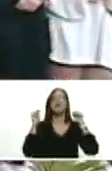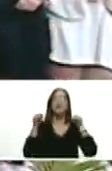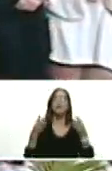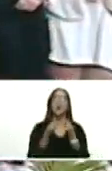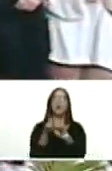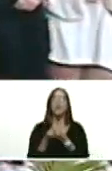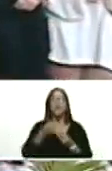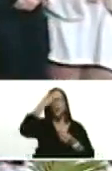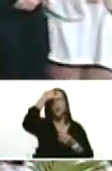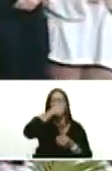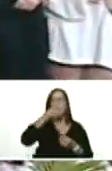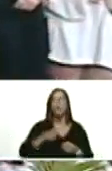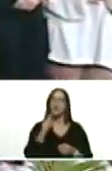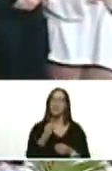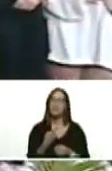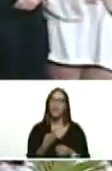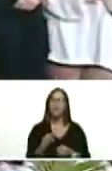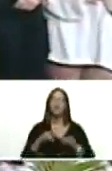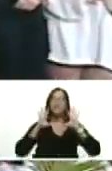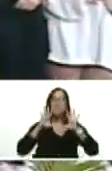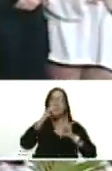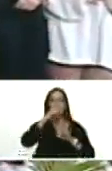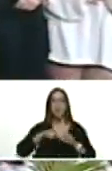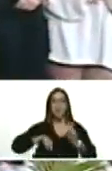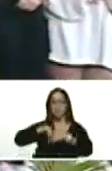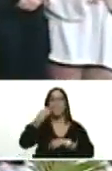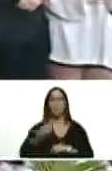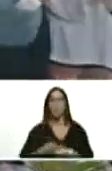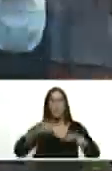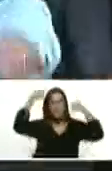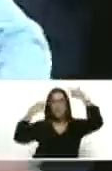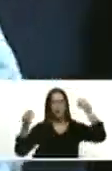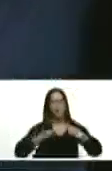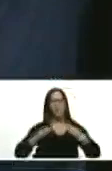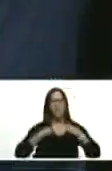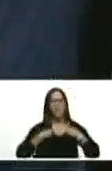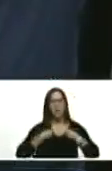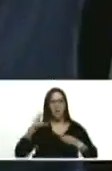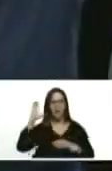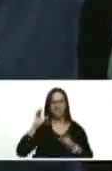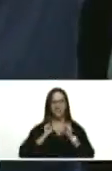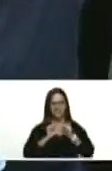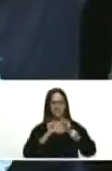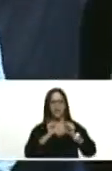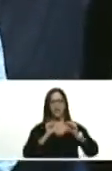y con el pueblo decimos, 10 años después, ¡Chávez vive!